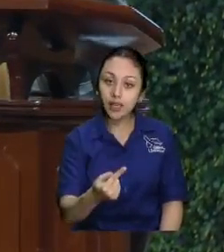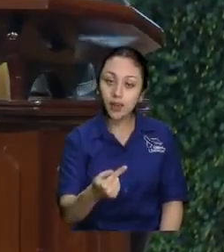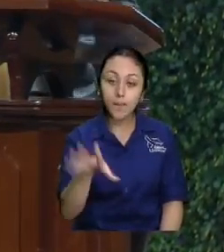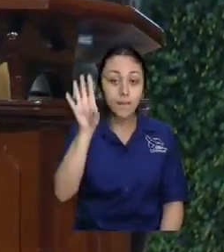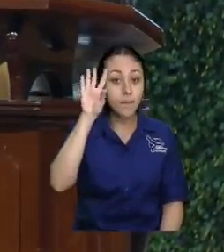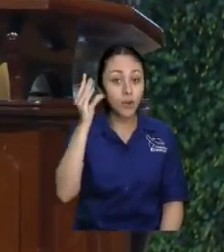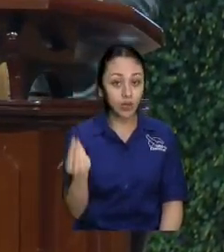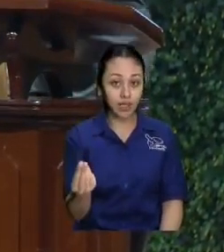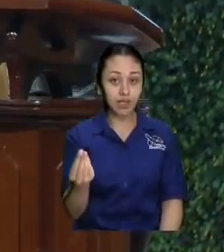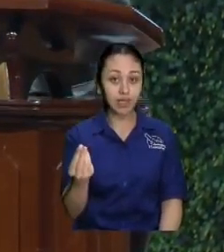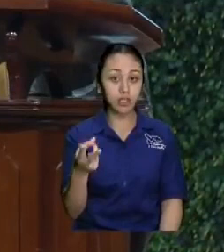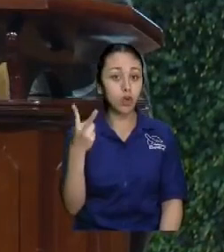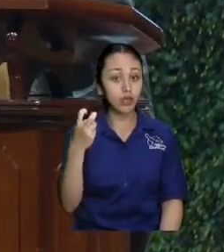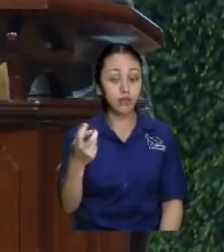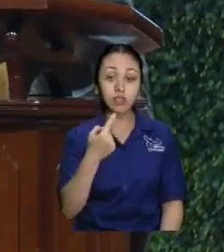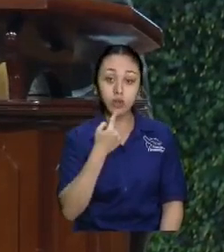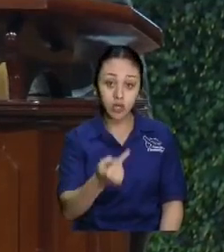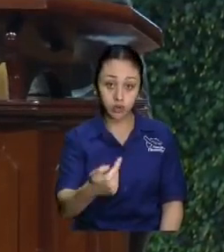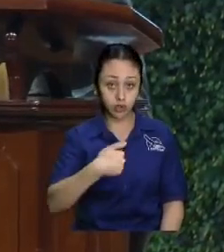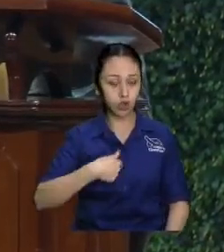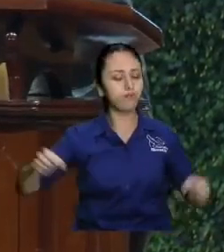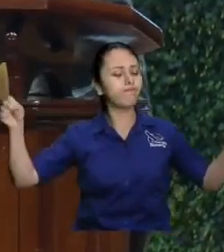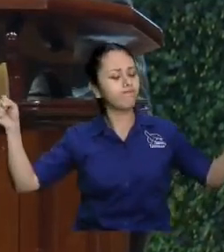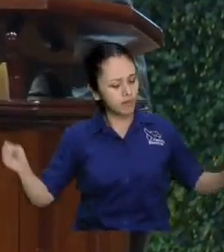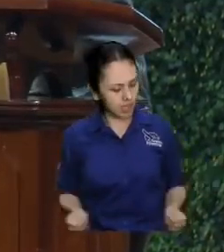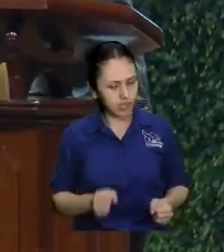que castigar. La última vez que quiero que lo digas, ¿ok?